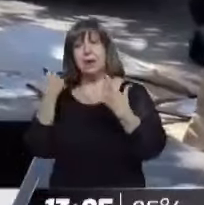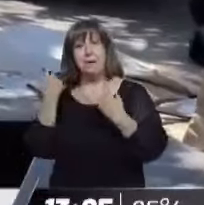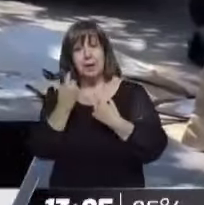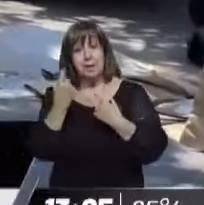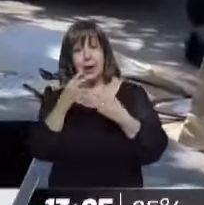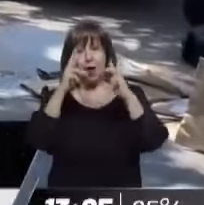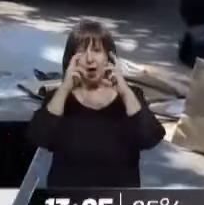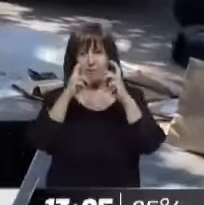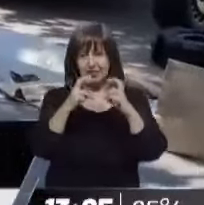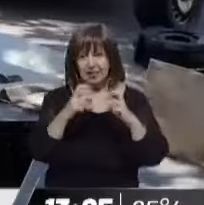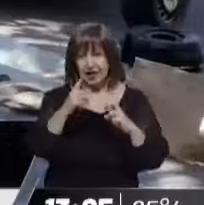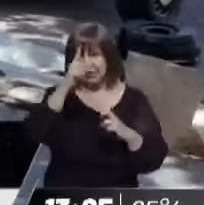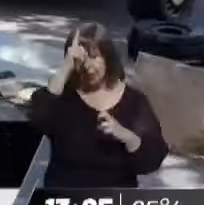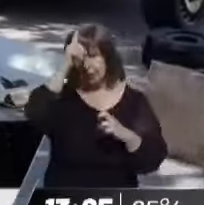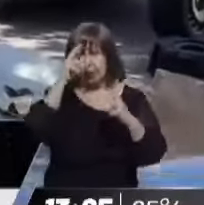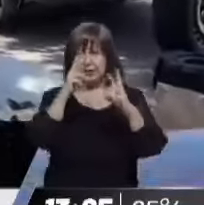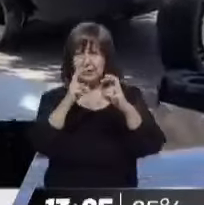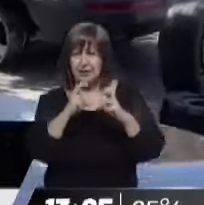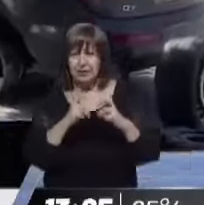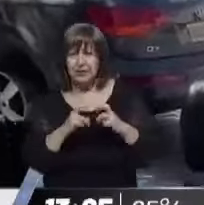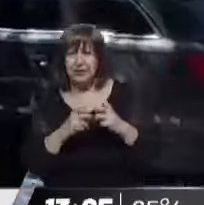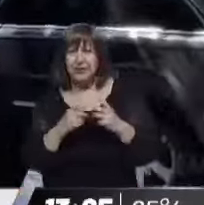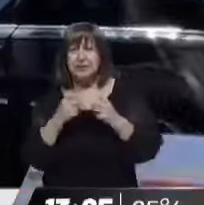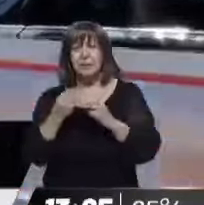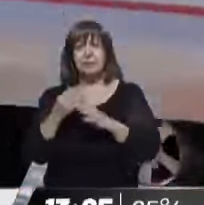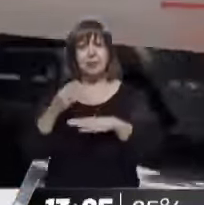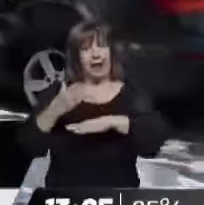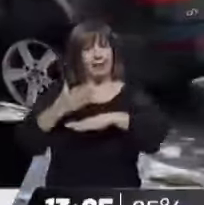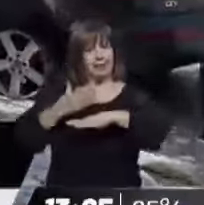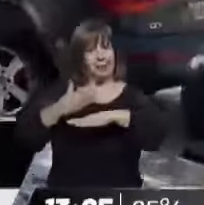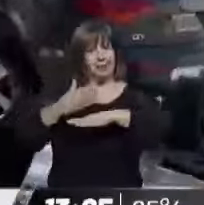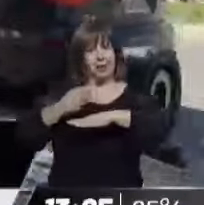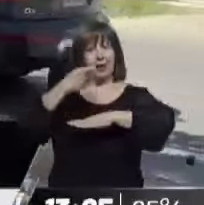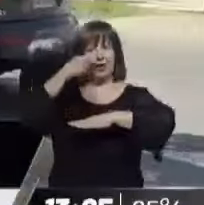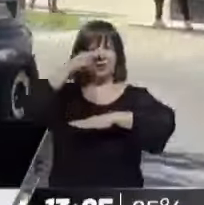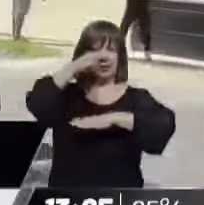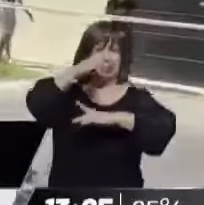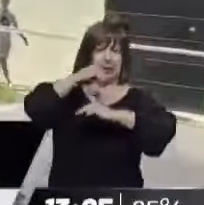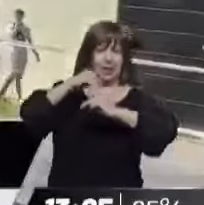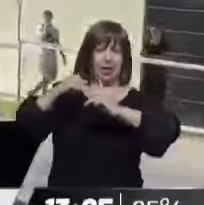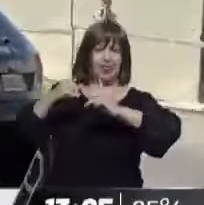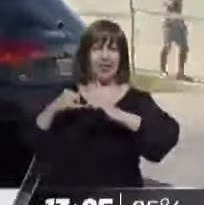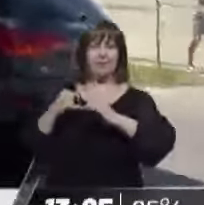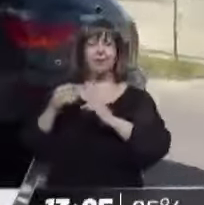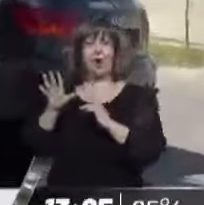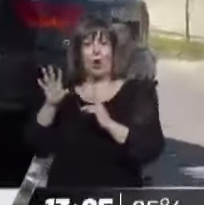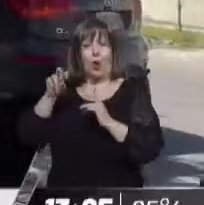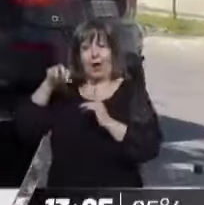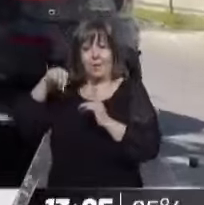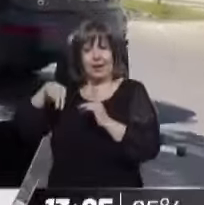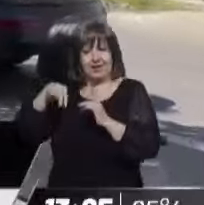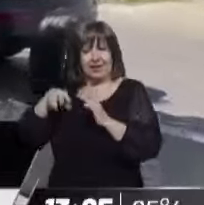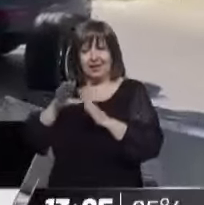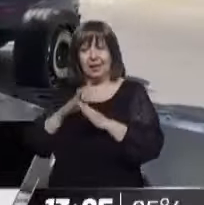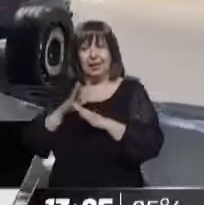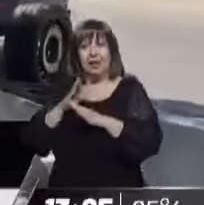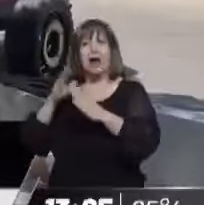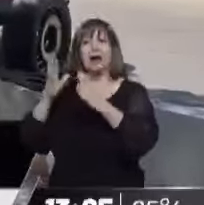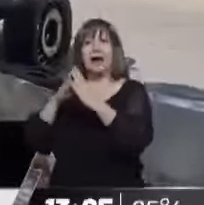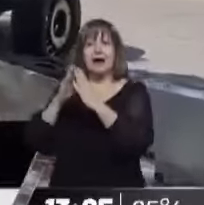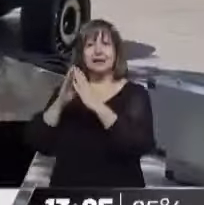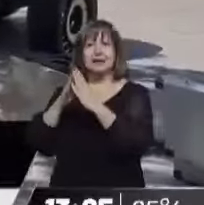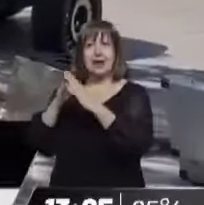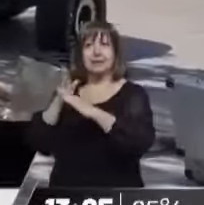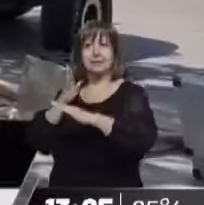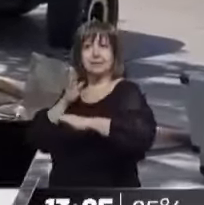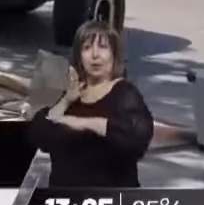banda, dedicada a esto que te estamos contando, mucho tiempo de investigación para dar con esta persona ya detenida y otro